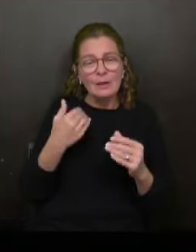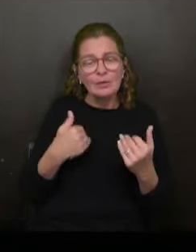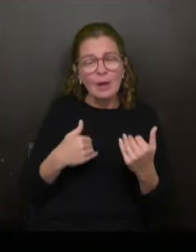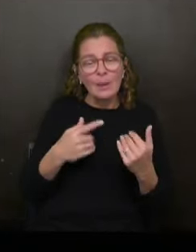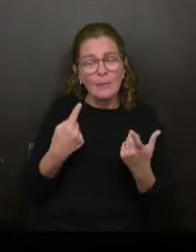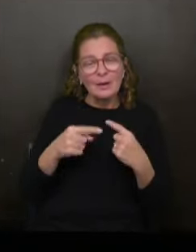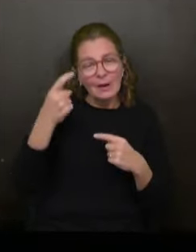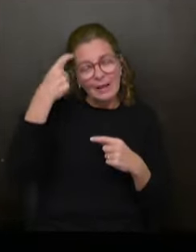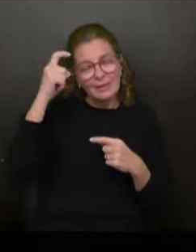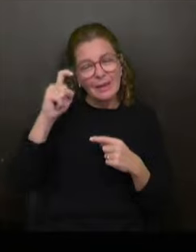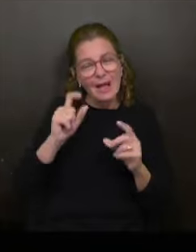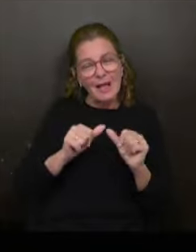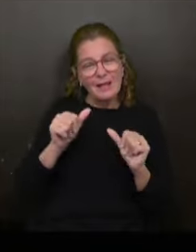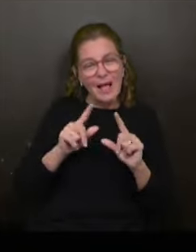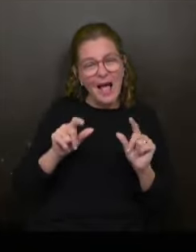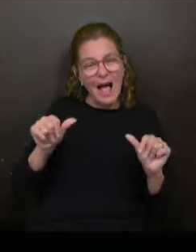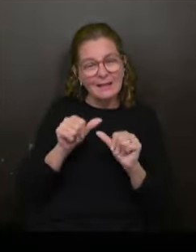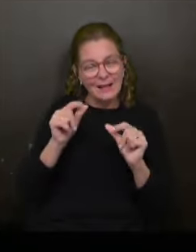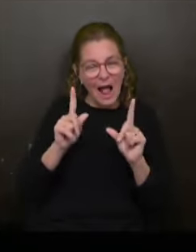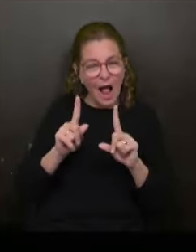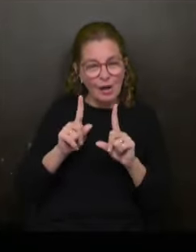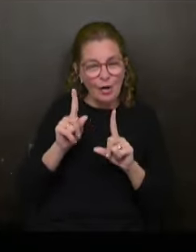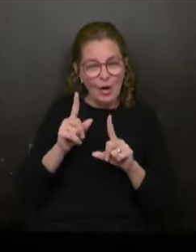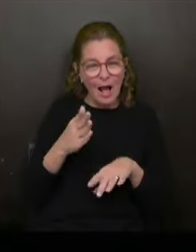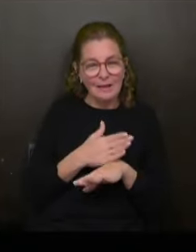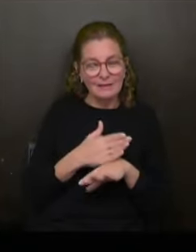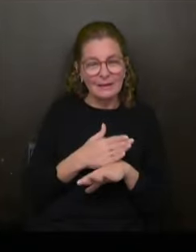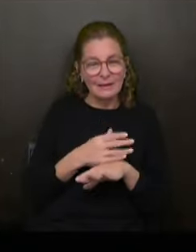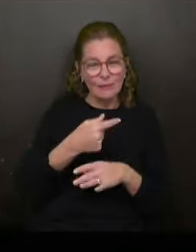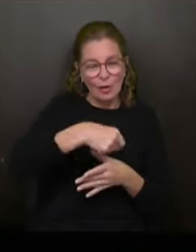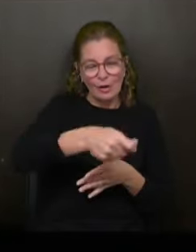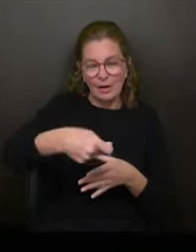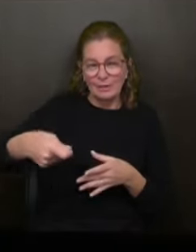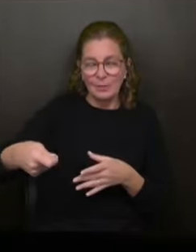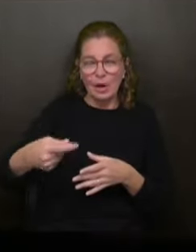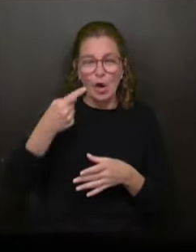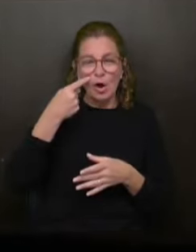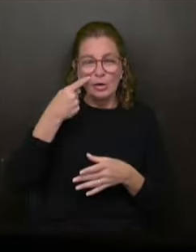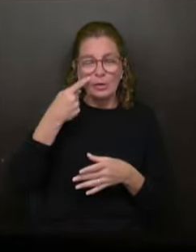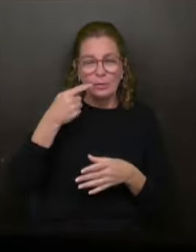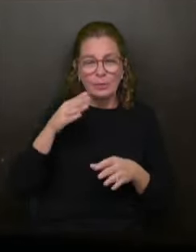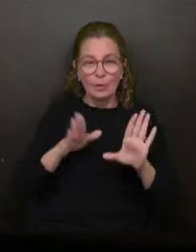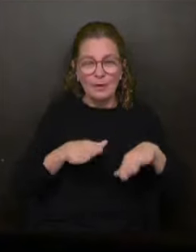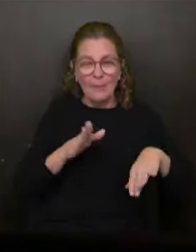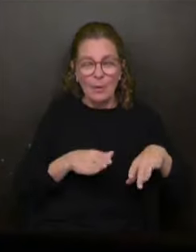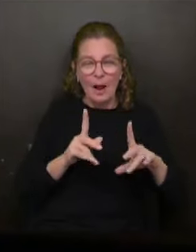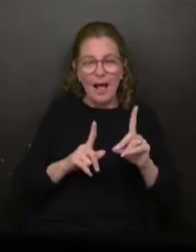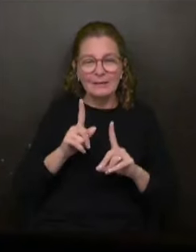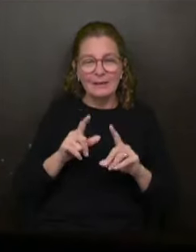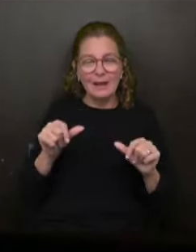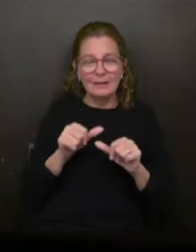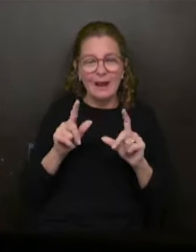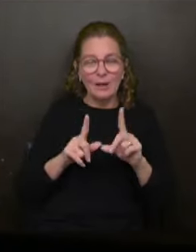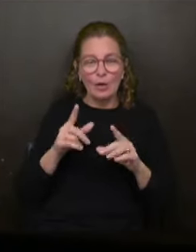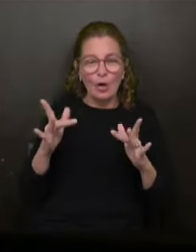igual la idea era hacer alguna movida previa al toque, repartir volantes, salir si se podía con algún tambor, y siempre tener